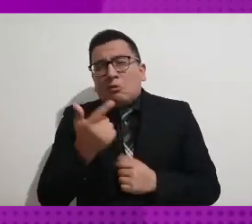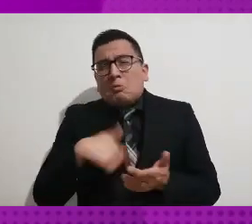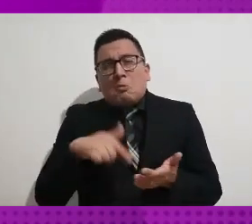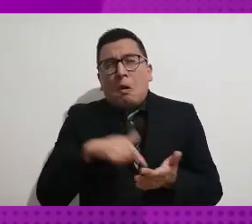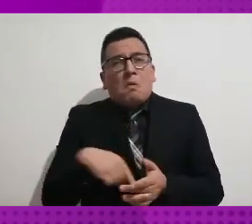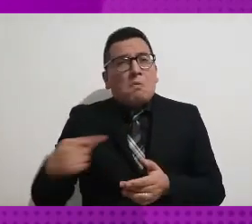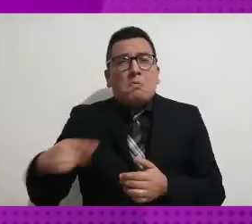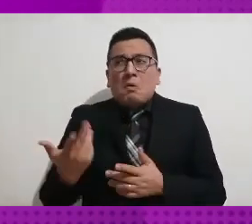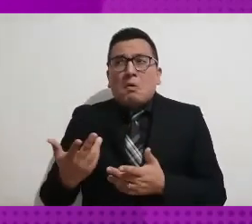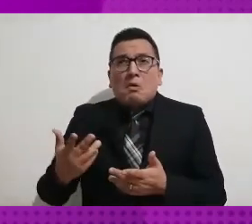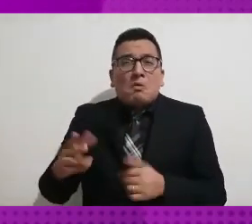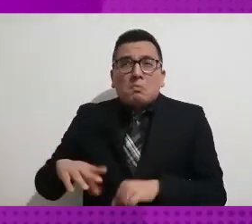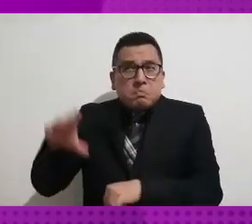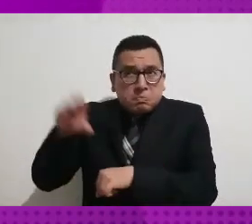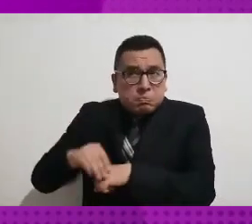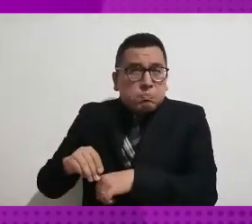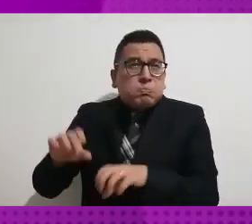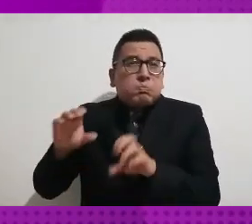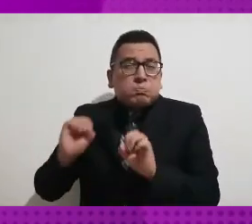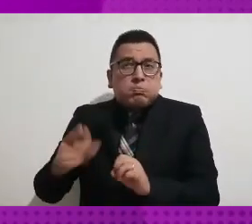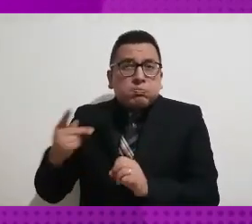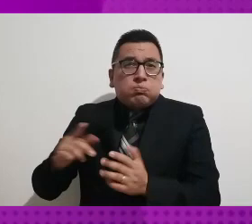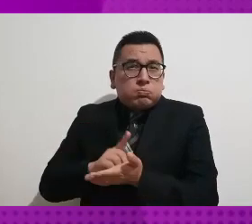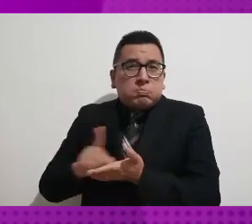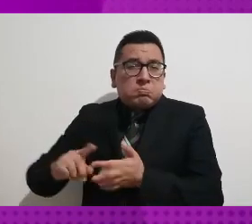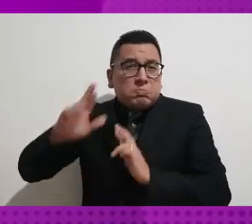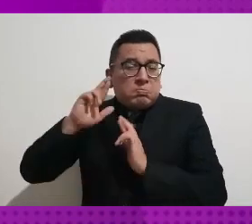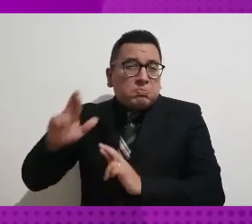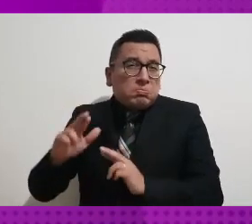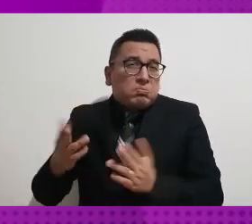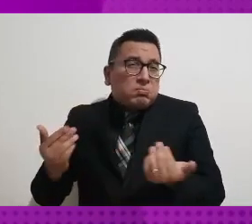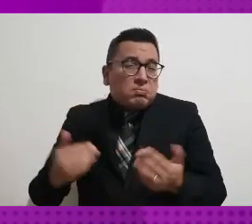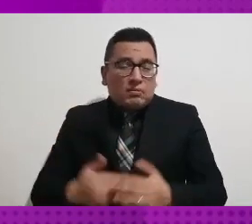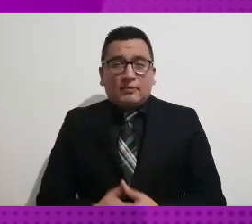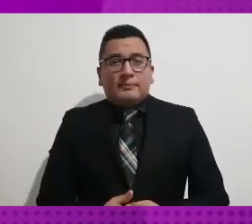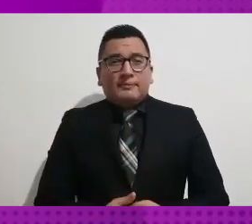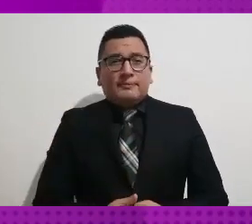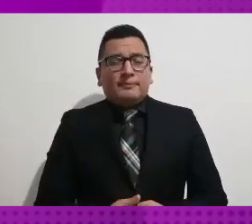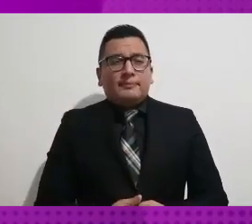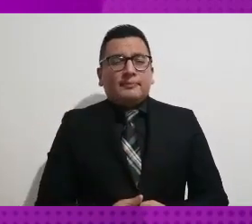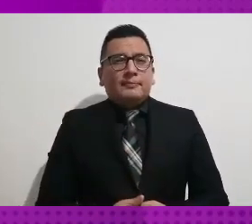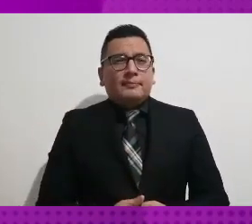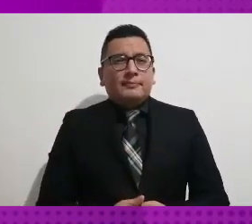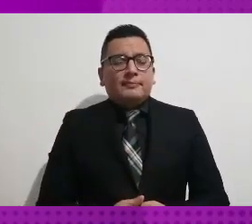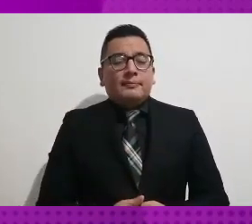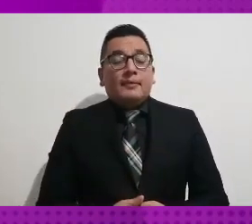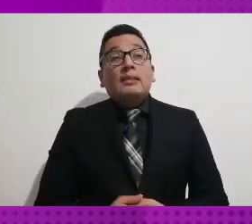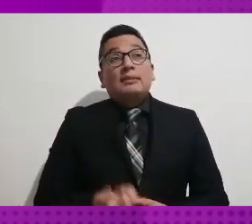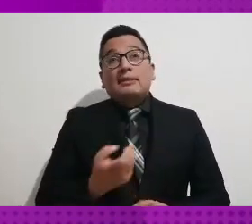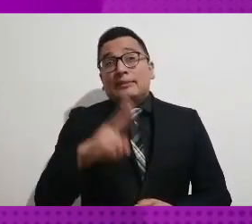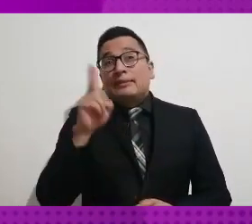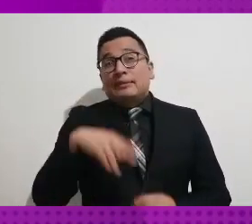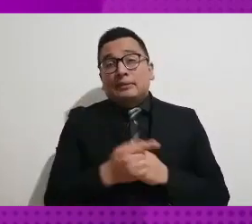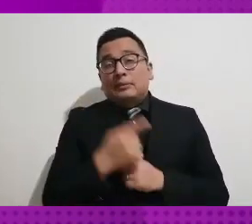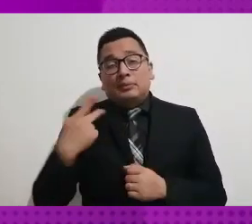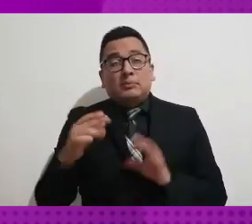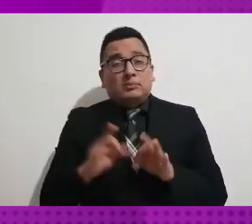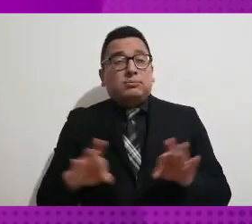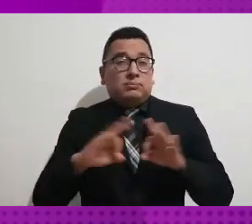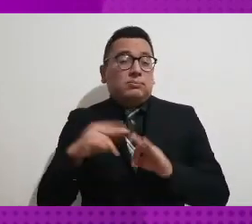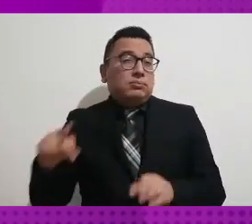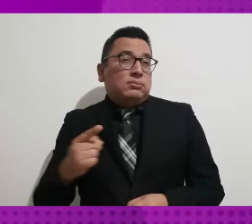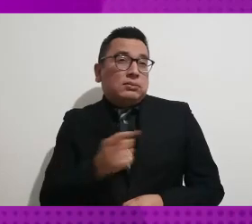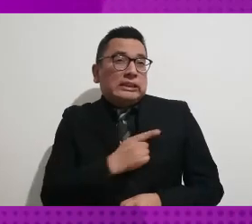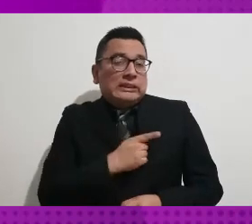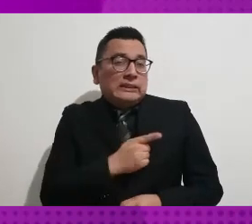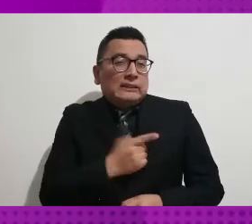forma de afianzar la dignidad de las personas porque se sienten independientes. Una pregunta sobre este tema que acaba de